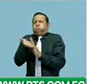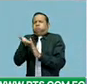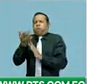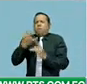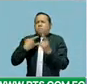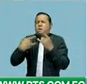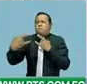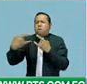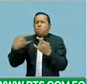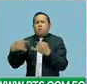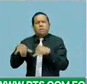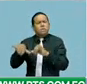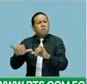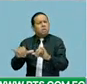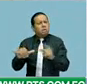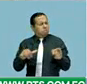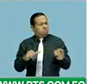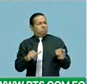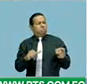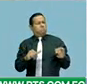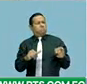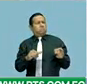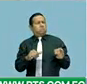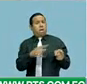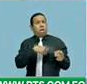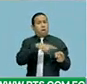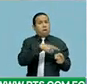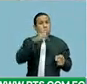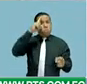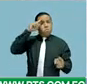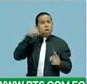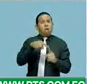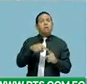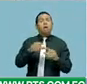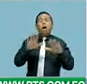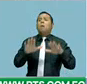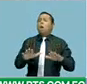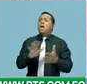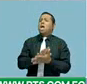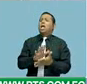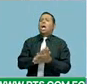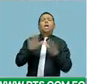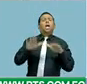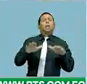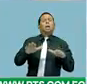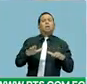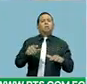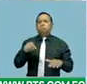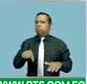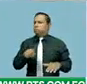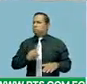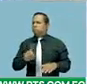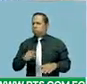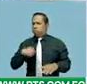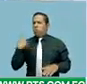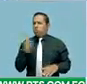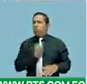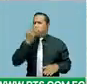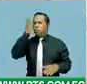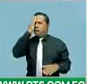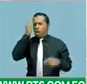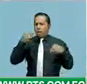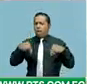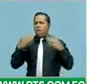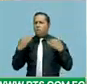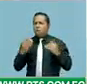tranquilidad. Esa no es mi línea. Aquí en Guayaquil no se va a repetir lo que ya vivimos en marzo y abril. En Guayaquil, por cada 10.000 habitantes,